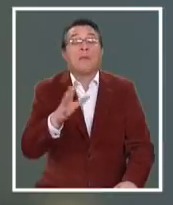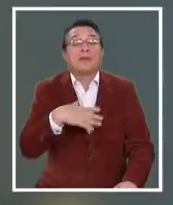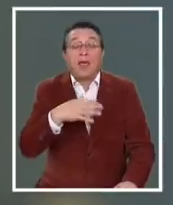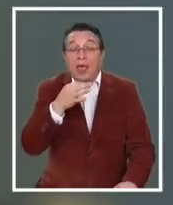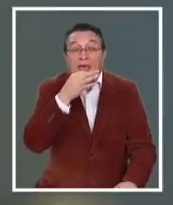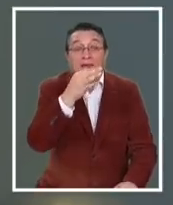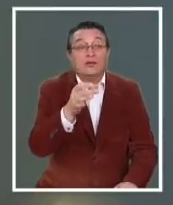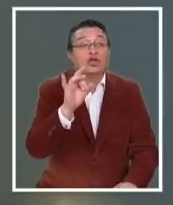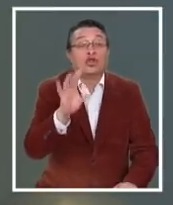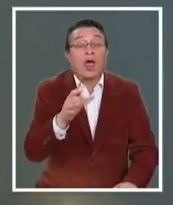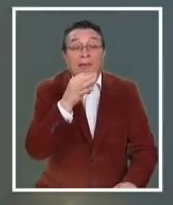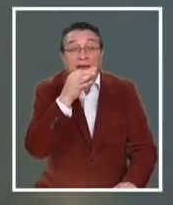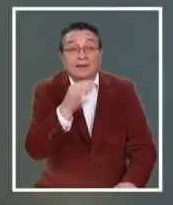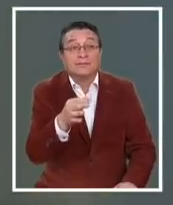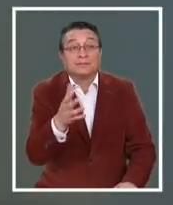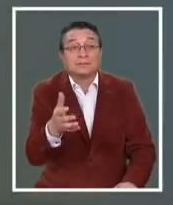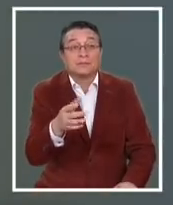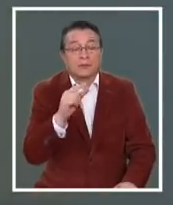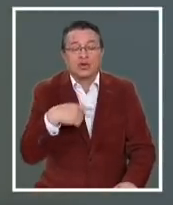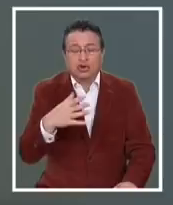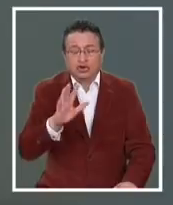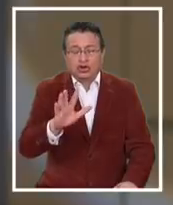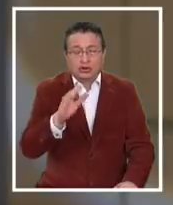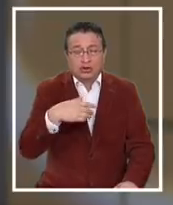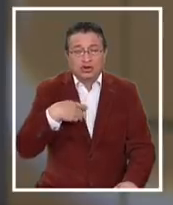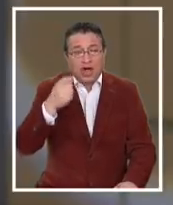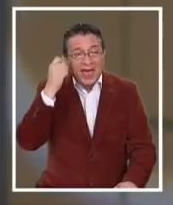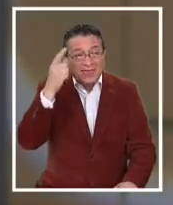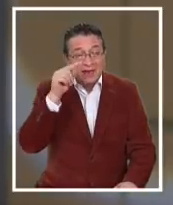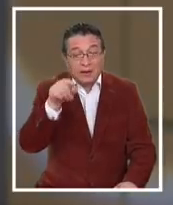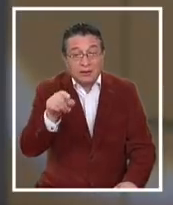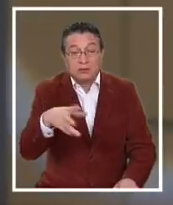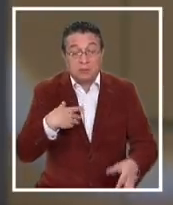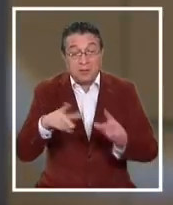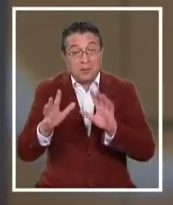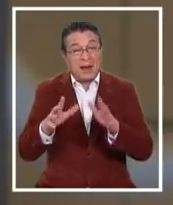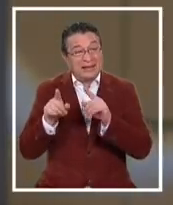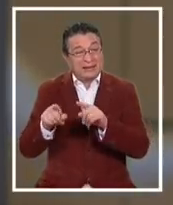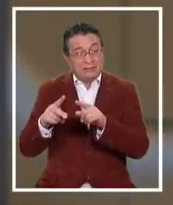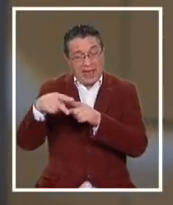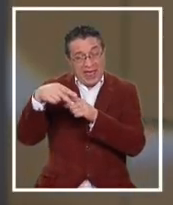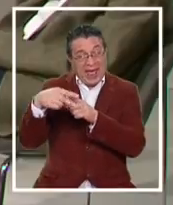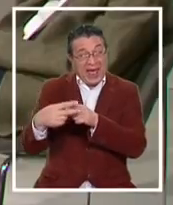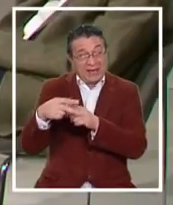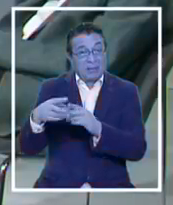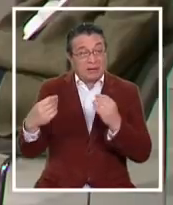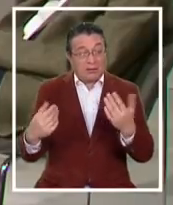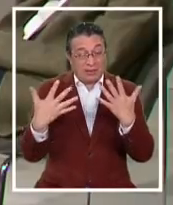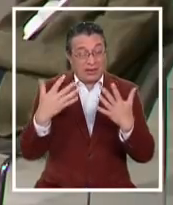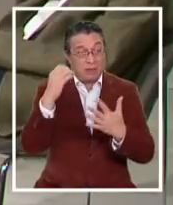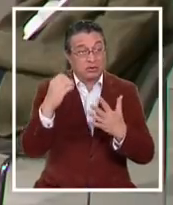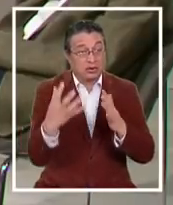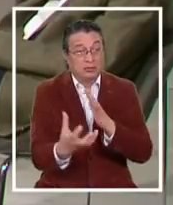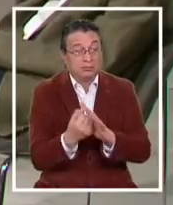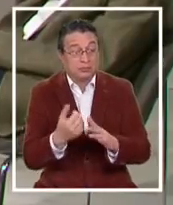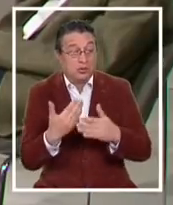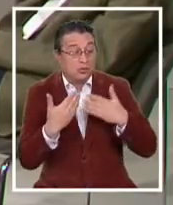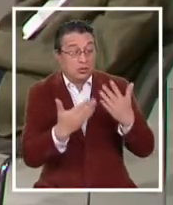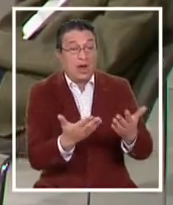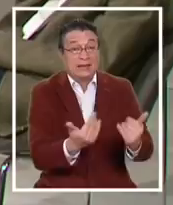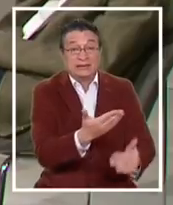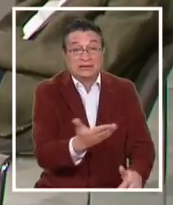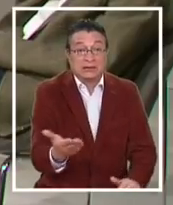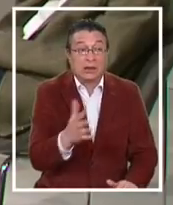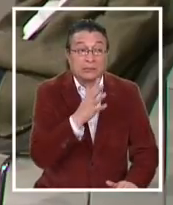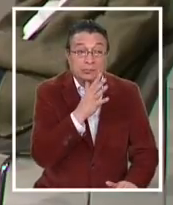diputado. El problema con... entiendo lo que parece no ser la herramienta... Si es la mejor herramienta para llegar a la gente que lo necesita.